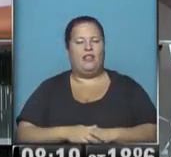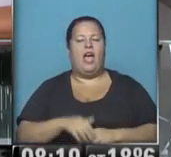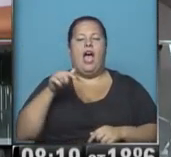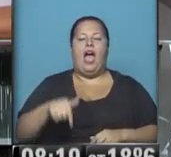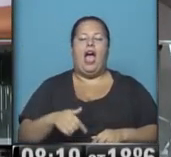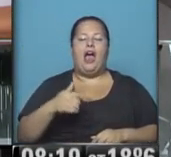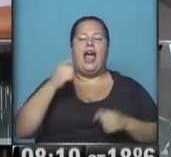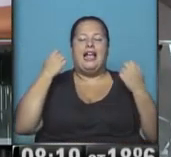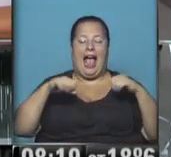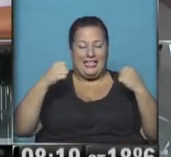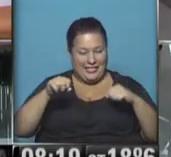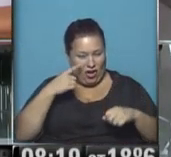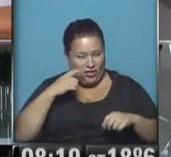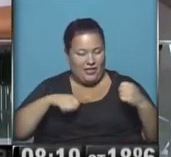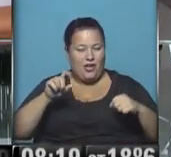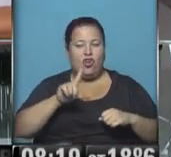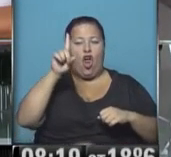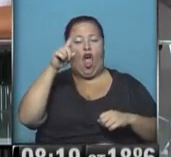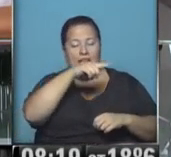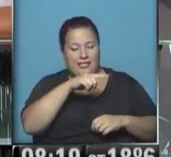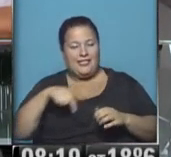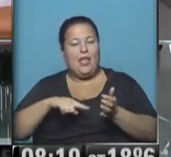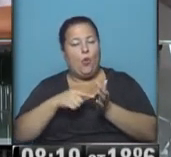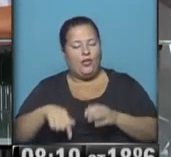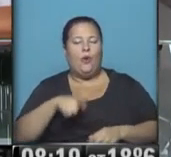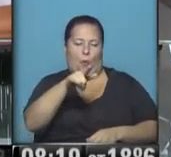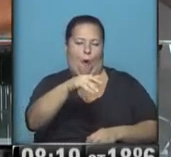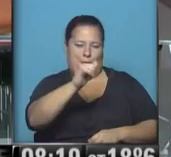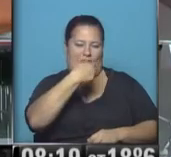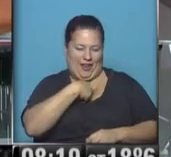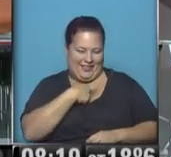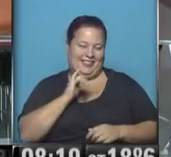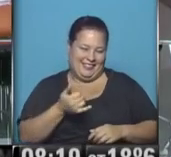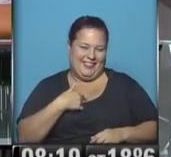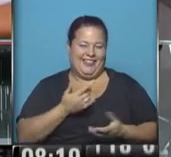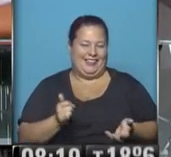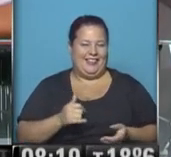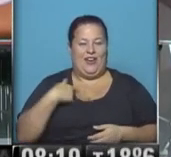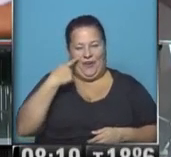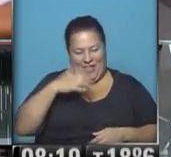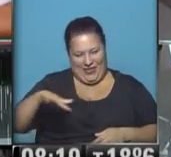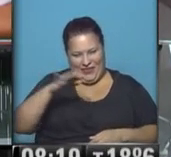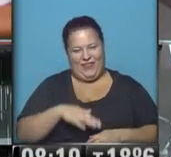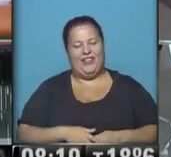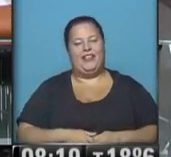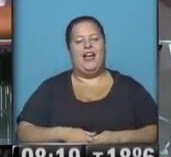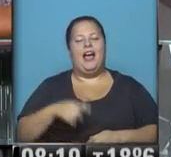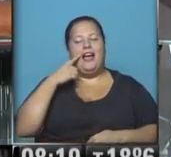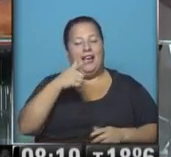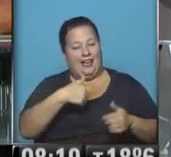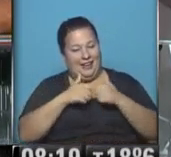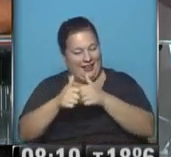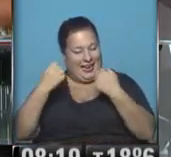Vamos a ubicarnos en caseros, ubica allí en el noroeste de la provincia mucho mejor que porque vivo ahí. Vamos a